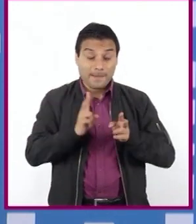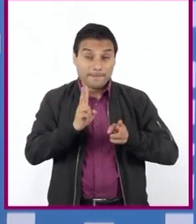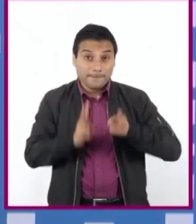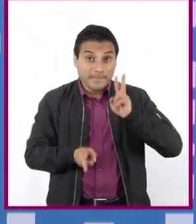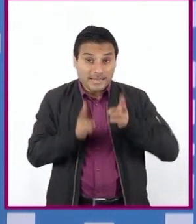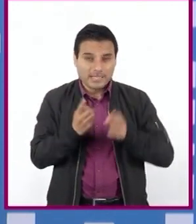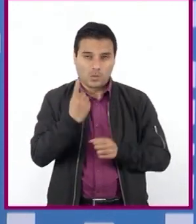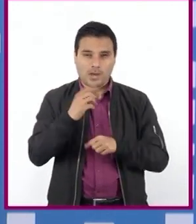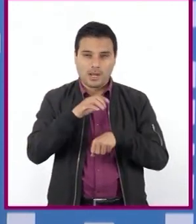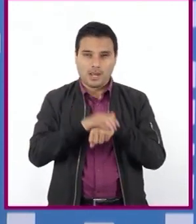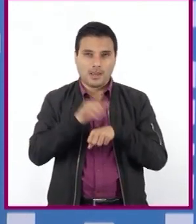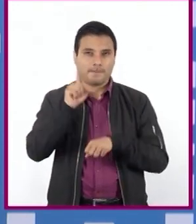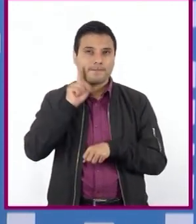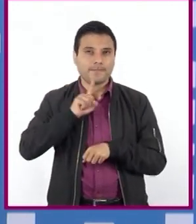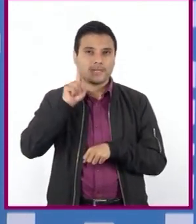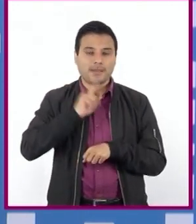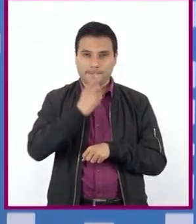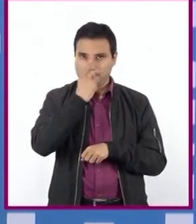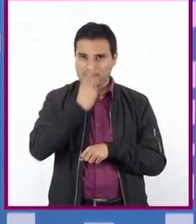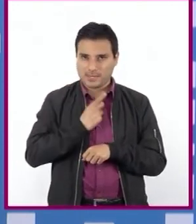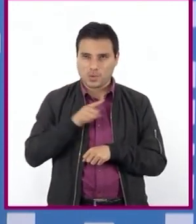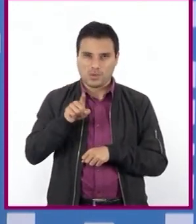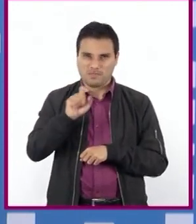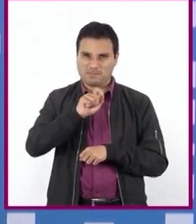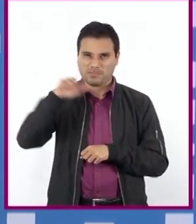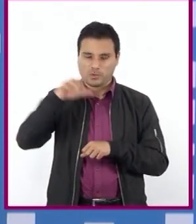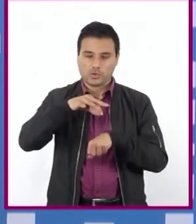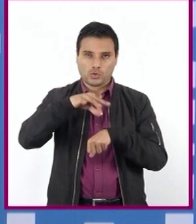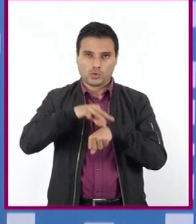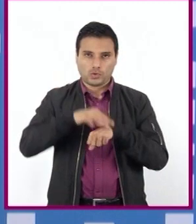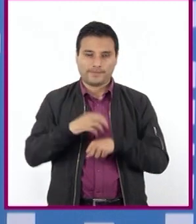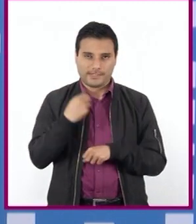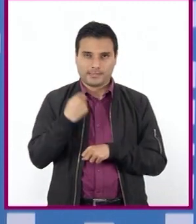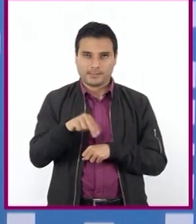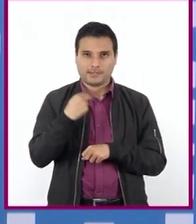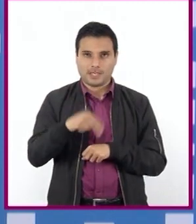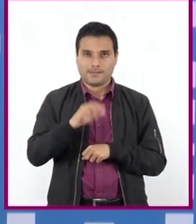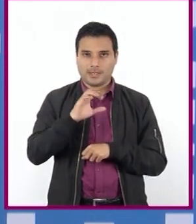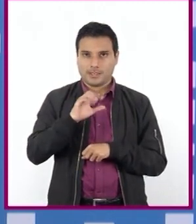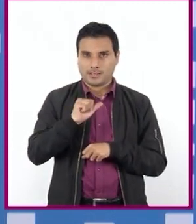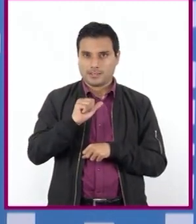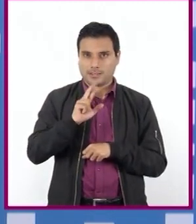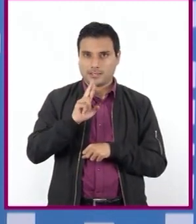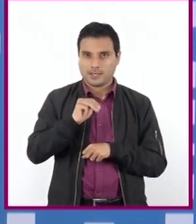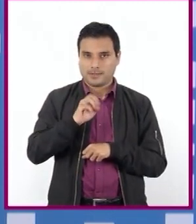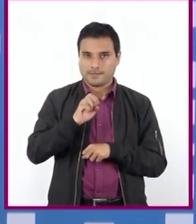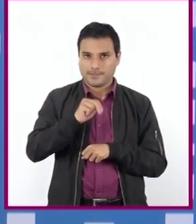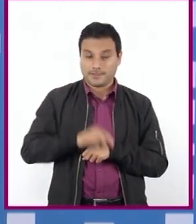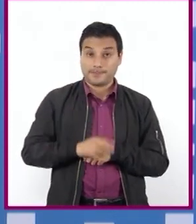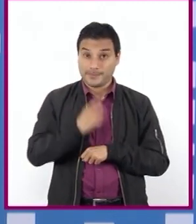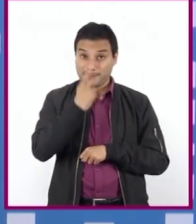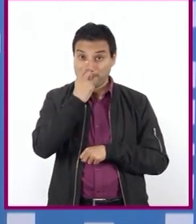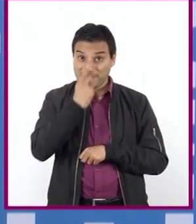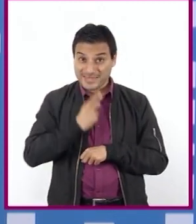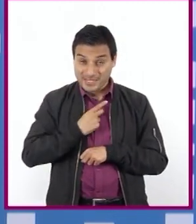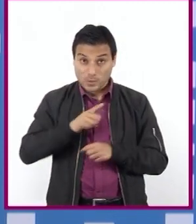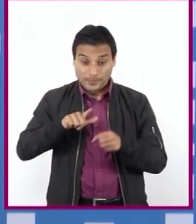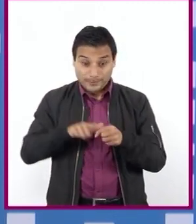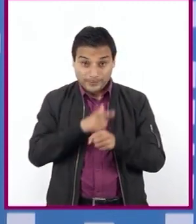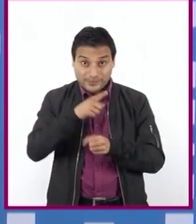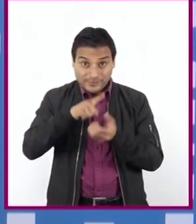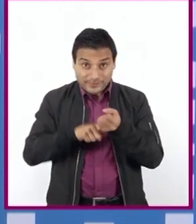nos acompañaba, es nutrióloga. Ella se llama Carmen. Nos hablaba de los nutrientes de las